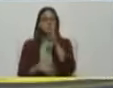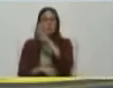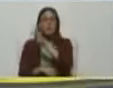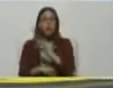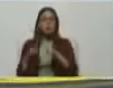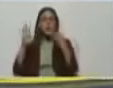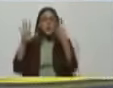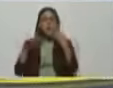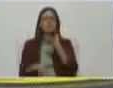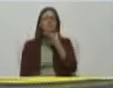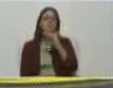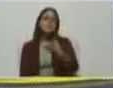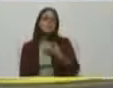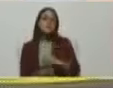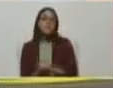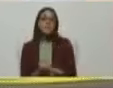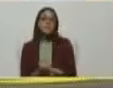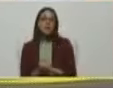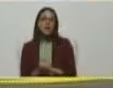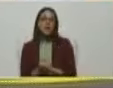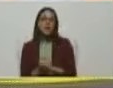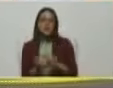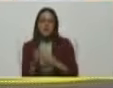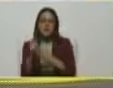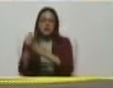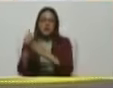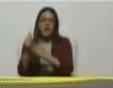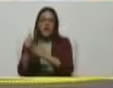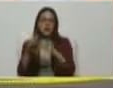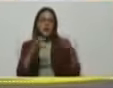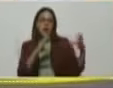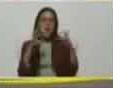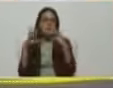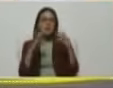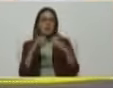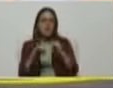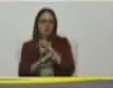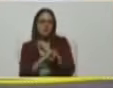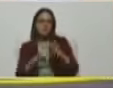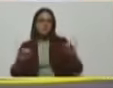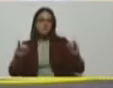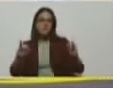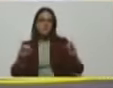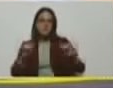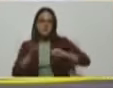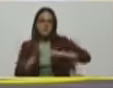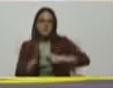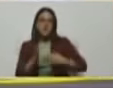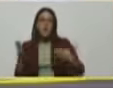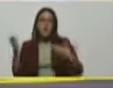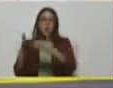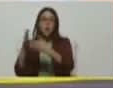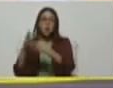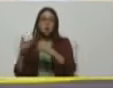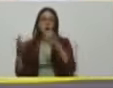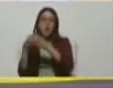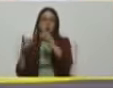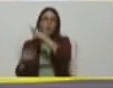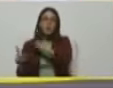diciembre, conducir la batalla definitiva contra las tropas españolas.